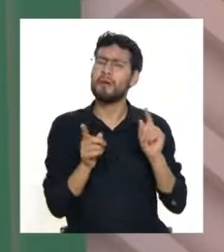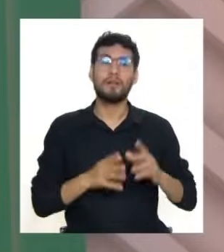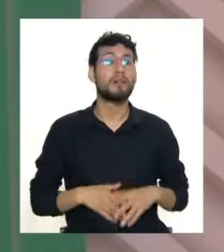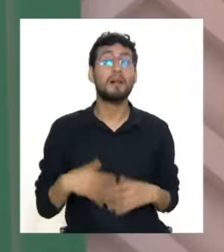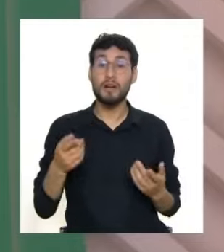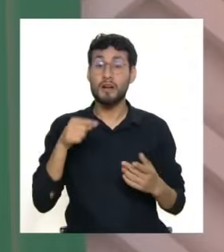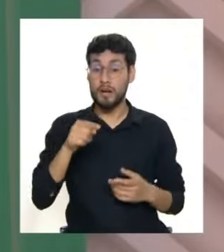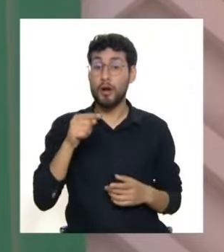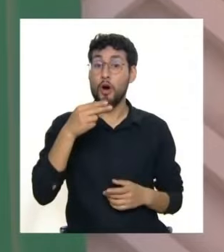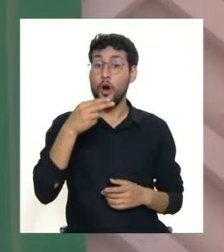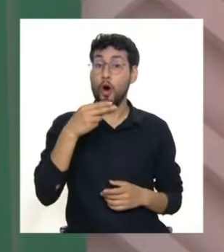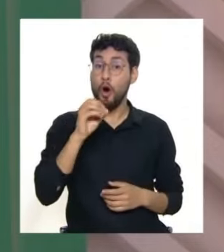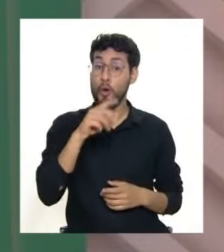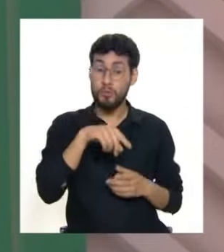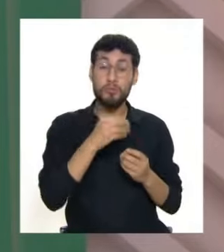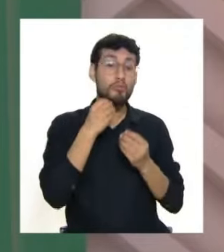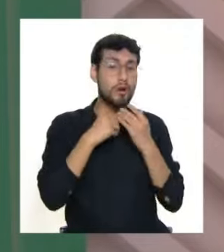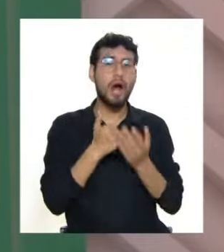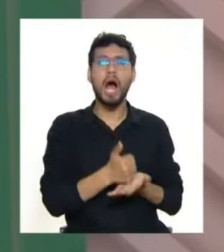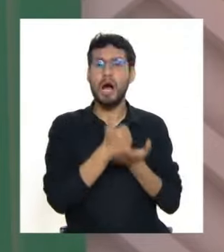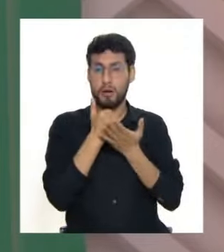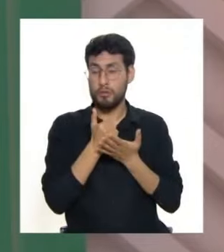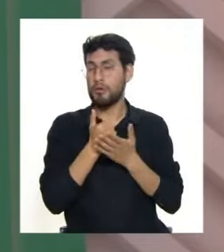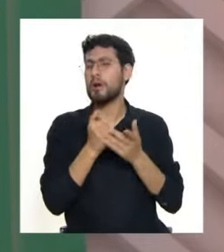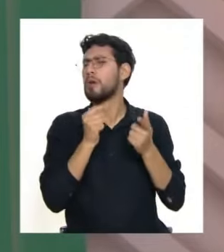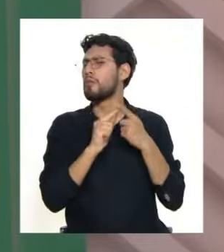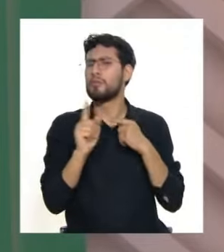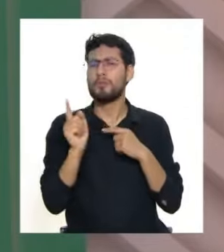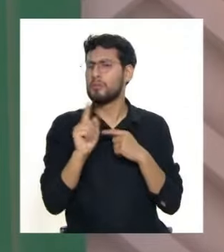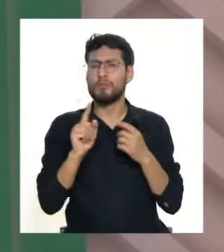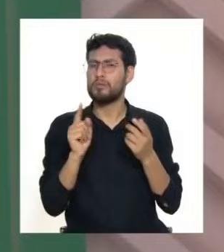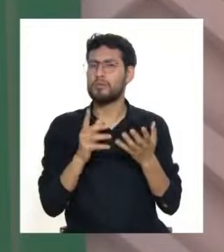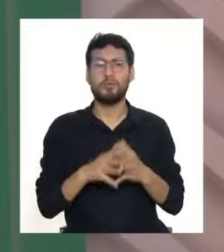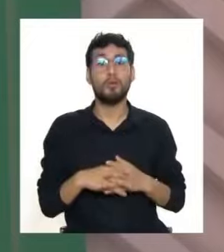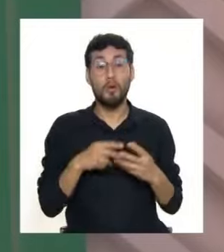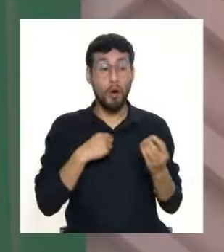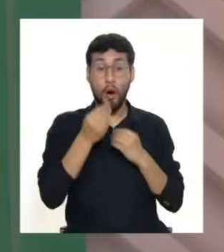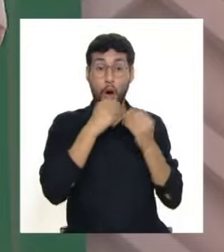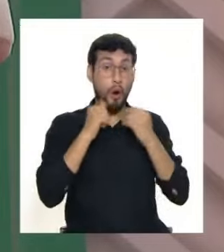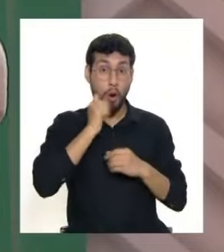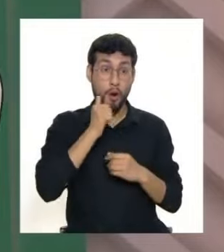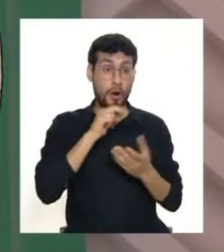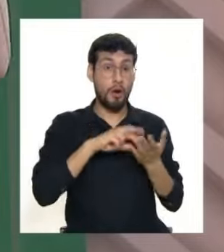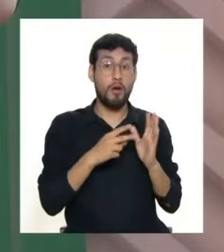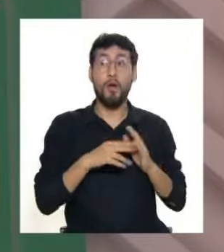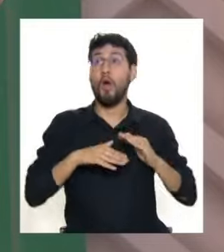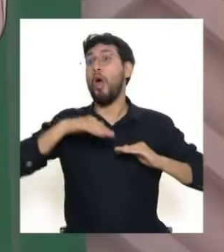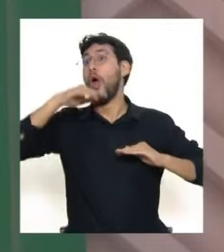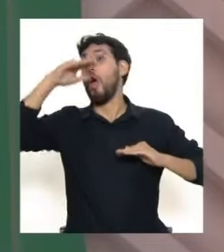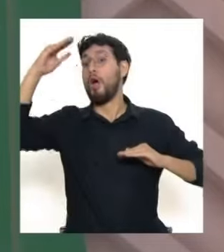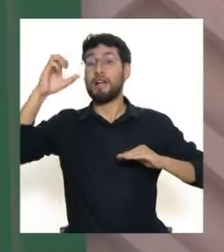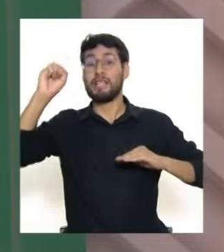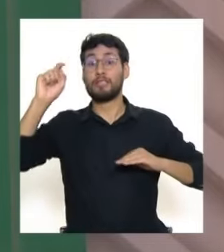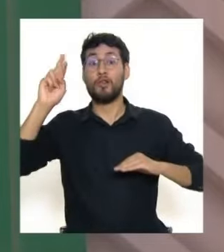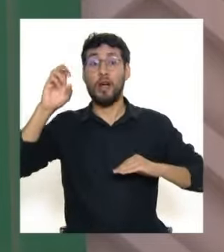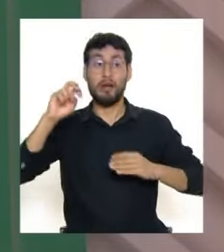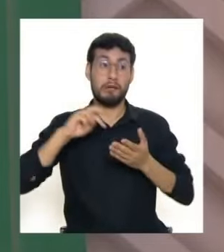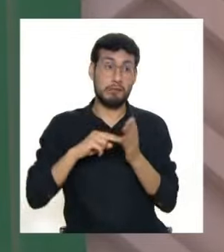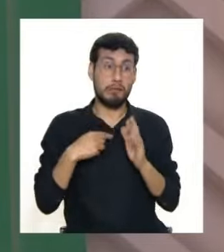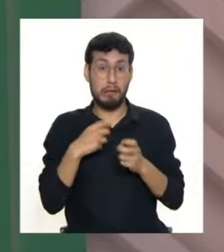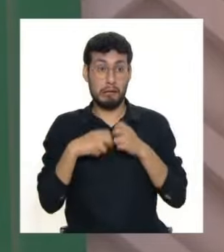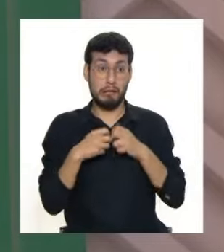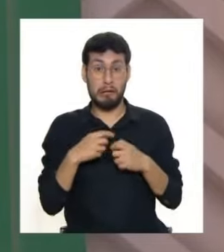la carga hormonal que tiene el aguaje ayuda, más no, el que yo lo consume de manera diaria va a elevar tanto los niveles de estrógeno como para que pueda